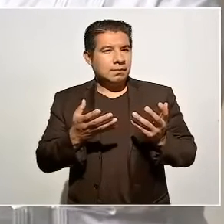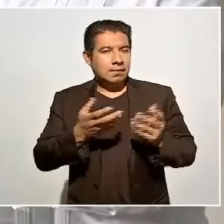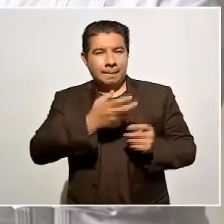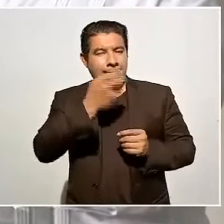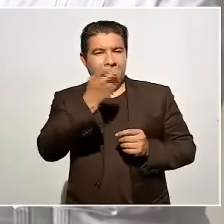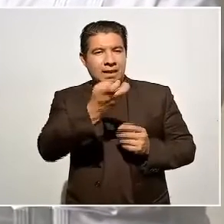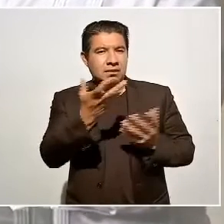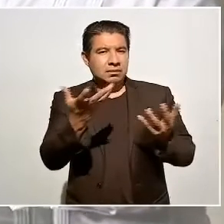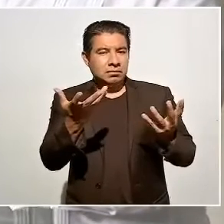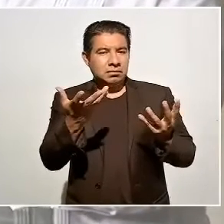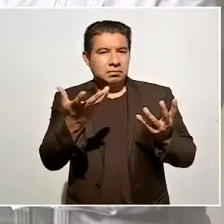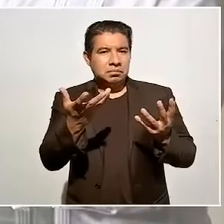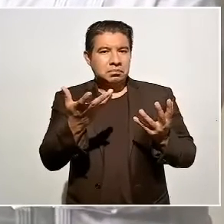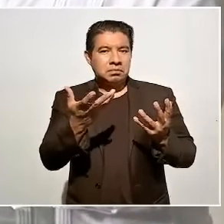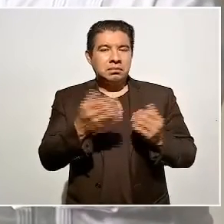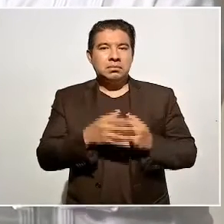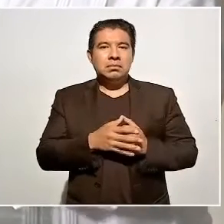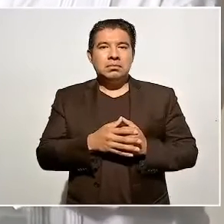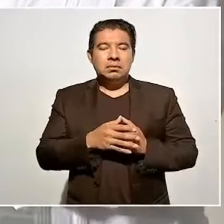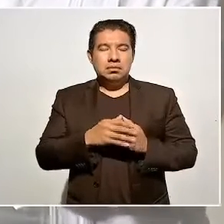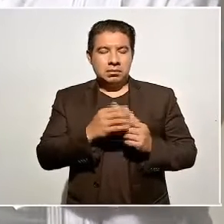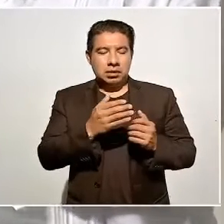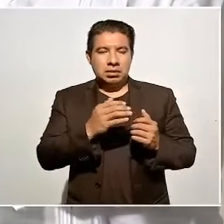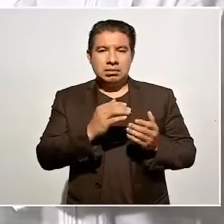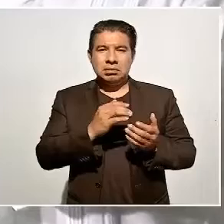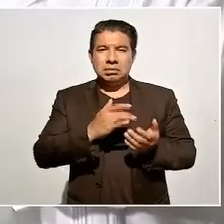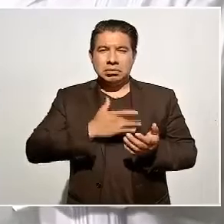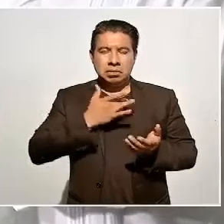no se lo perdonaron